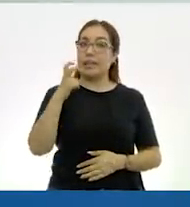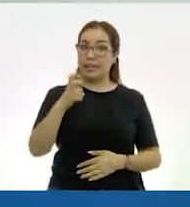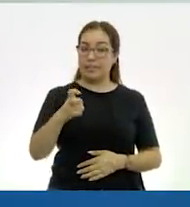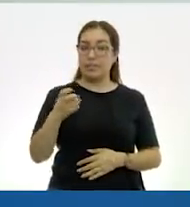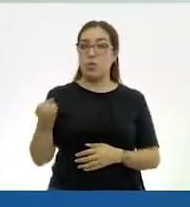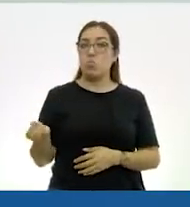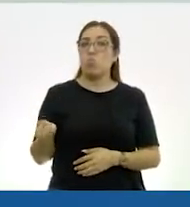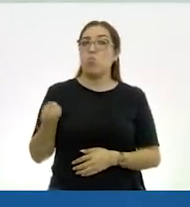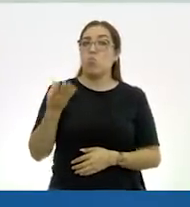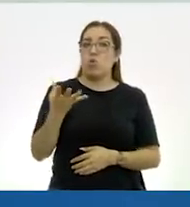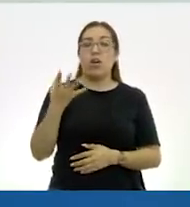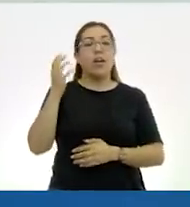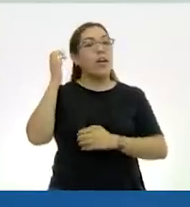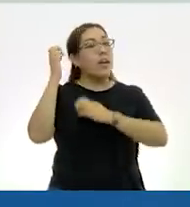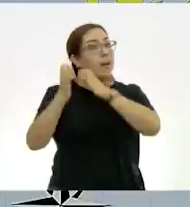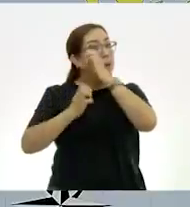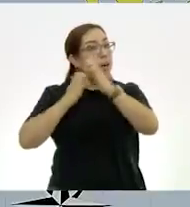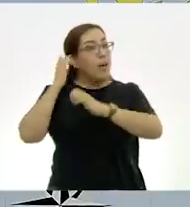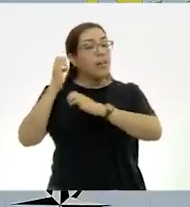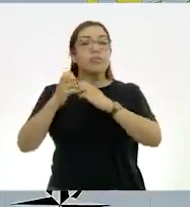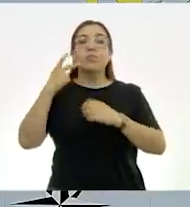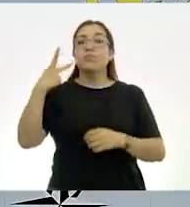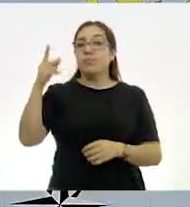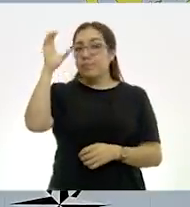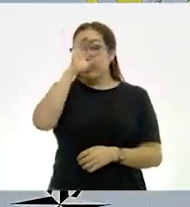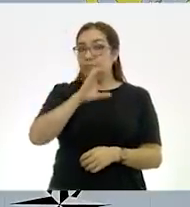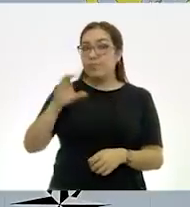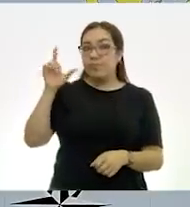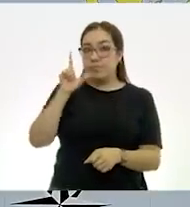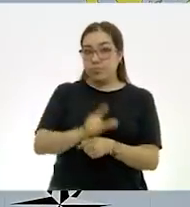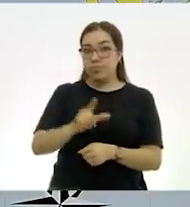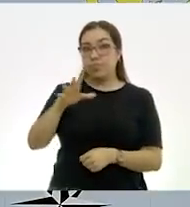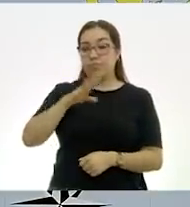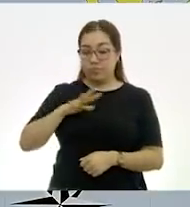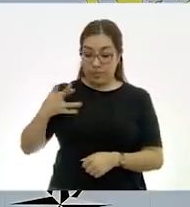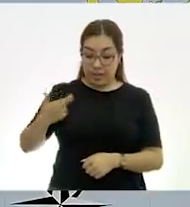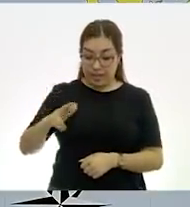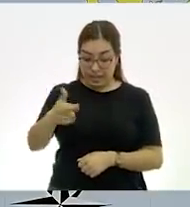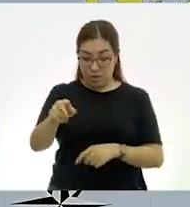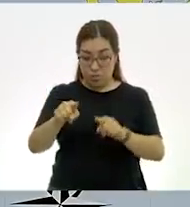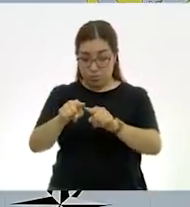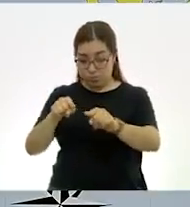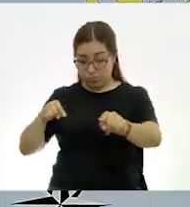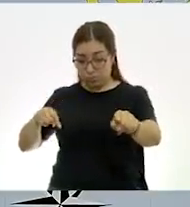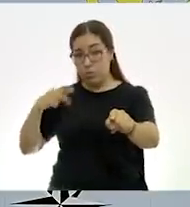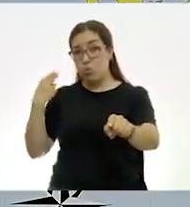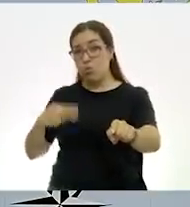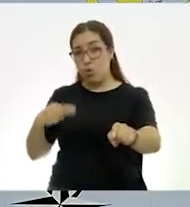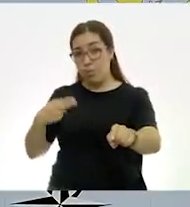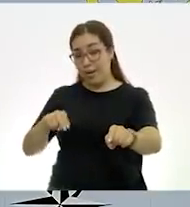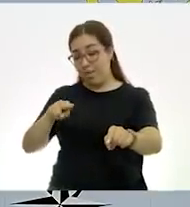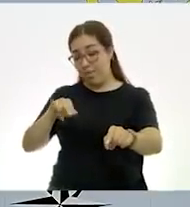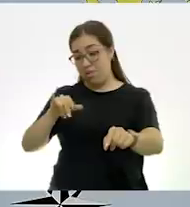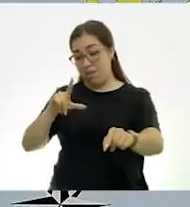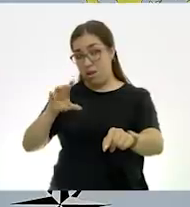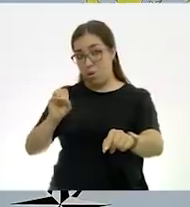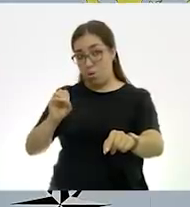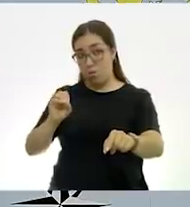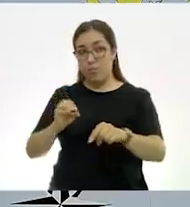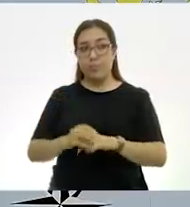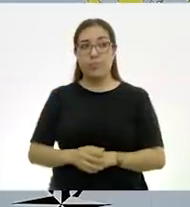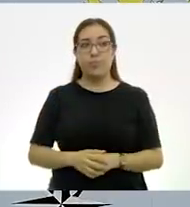civilización egipcia, Así. Ujú. que se ubicaba en los márgenes del río Nilo, Ajá. en lo que hoy conocemos prácticamente